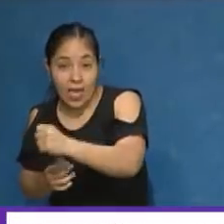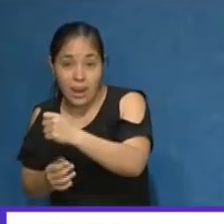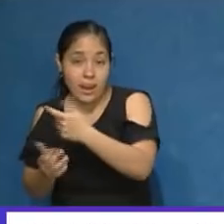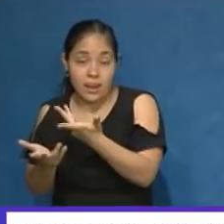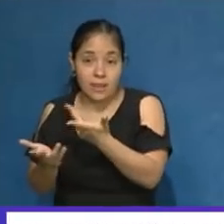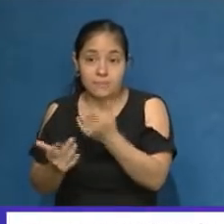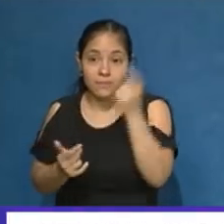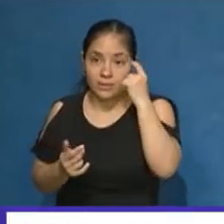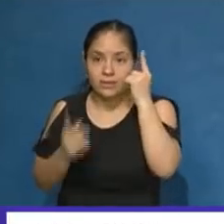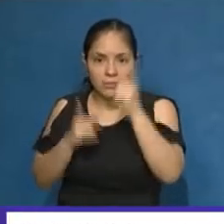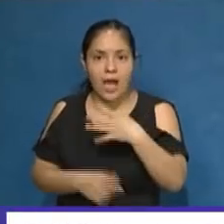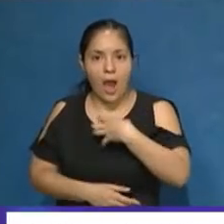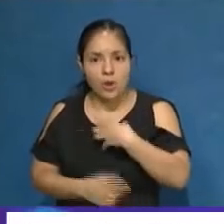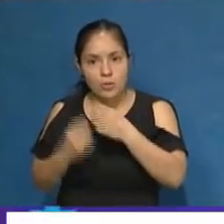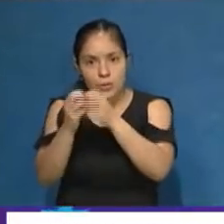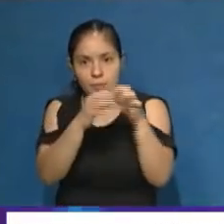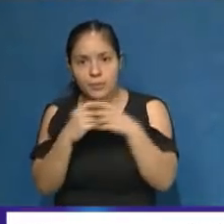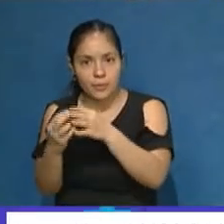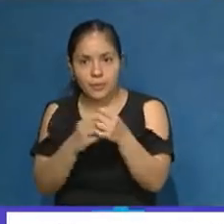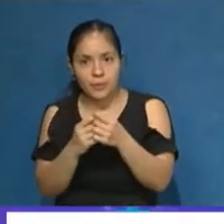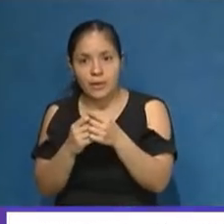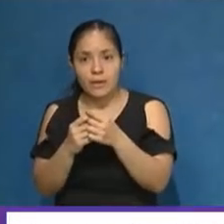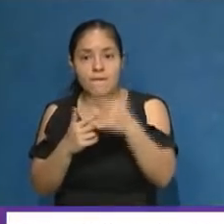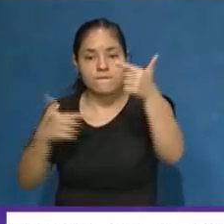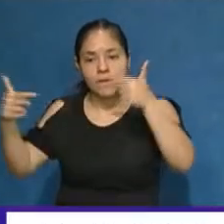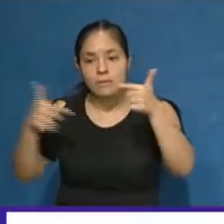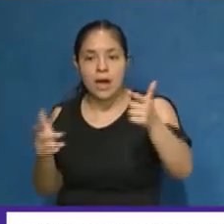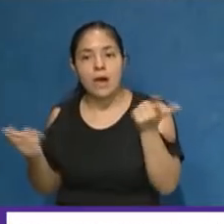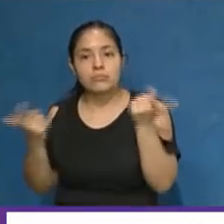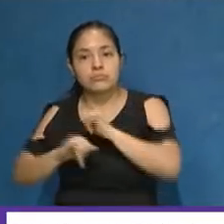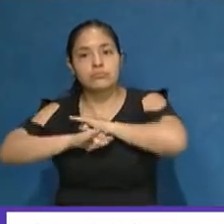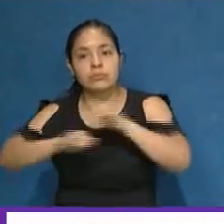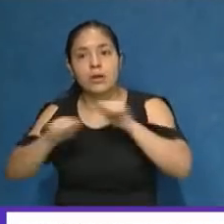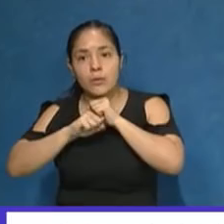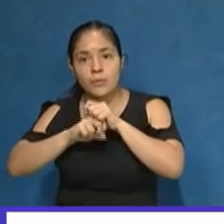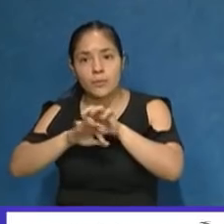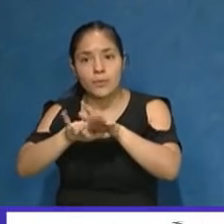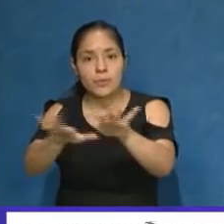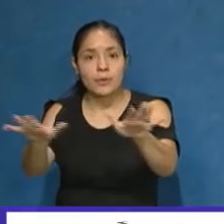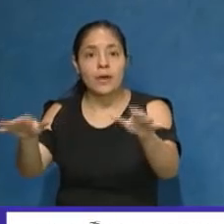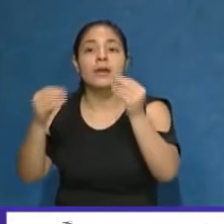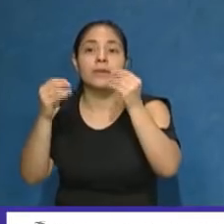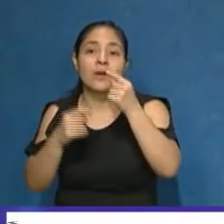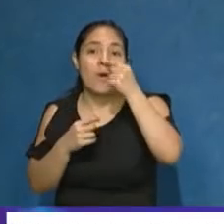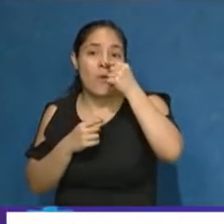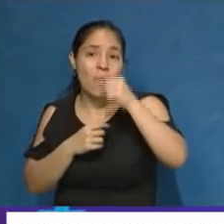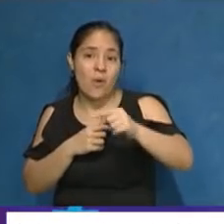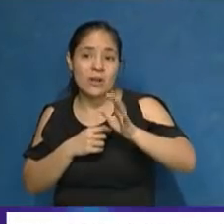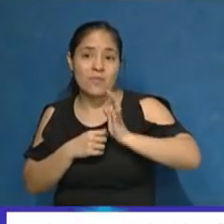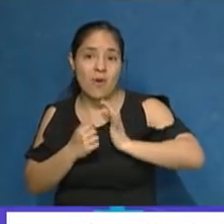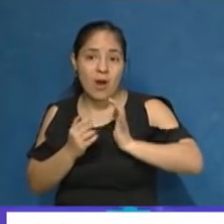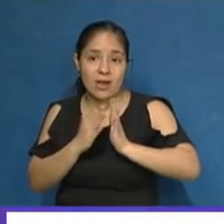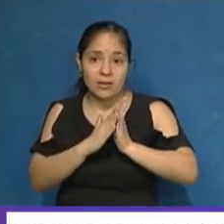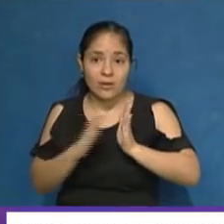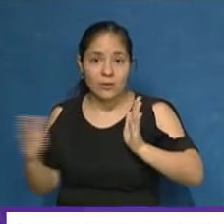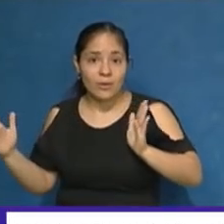hicieran debate sobre esto y lo subieran a las redes y pidieran firma, es qué pasa que los últimos tiempos de los ciclos lectivos se hacen tan laxos y